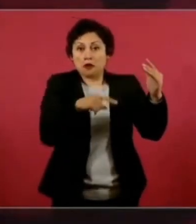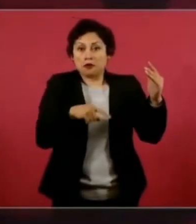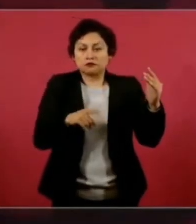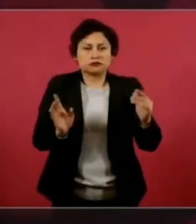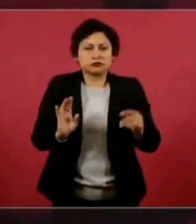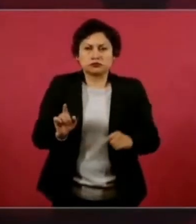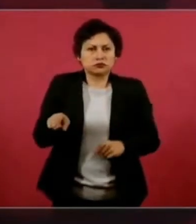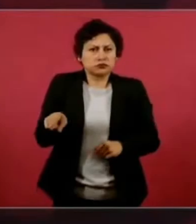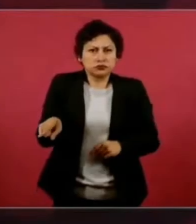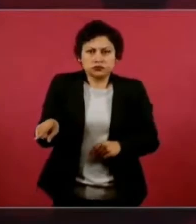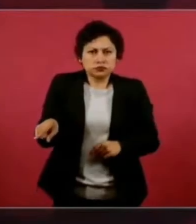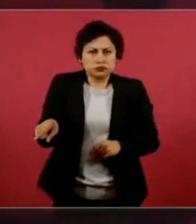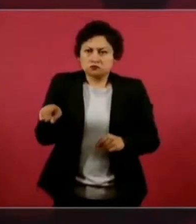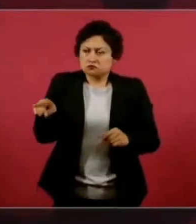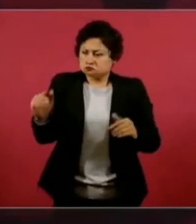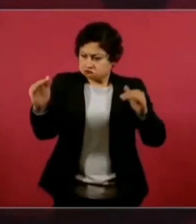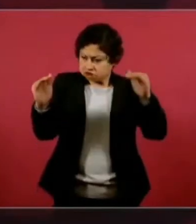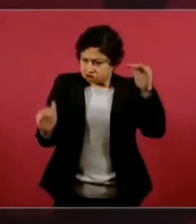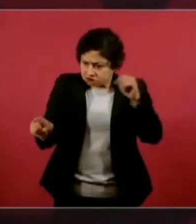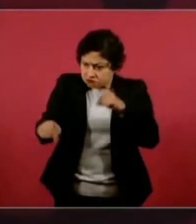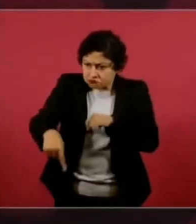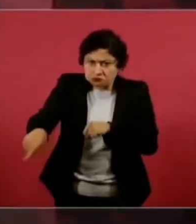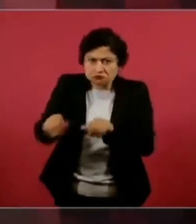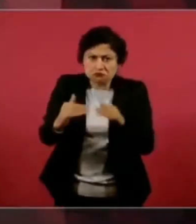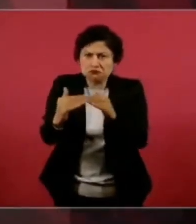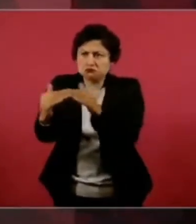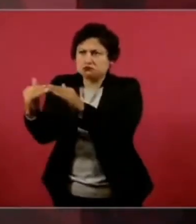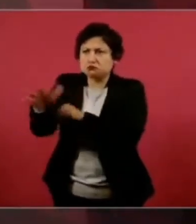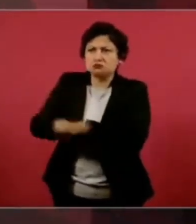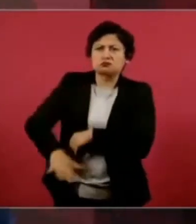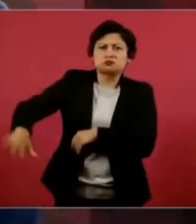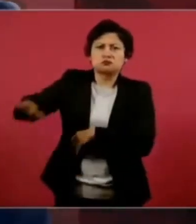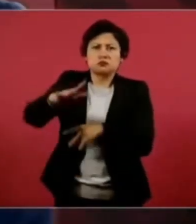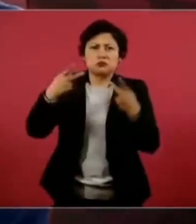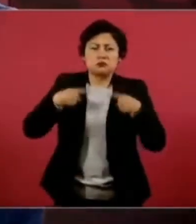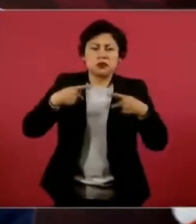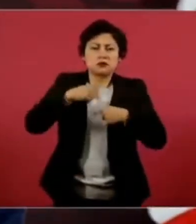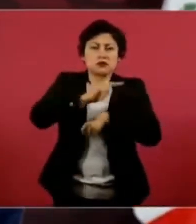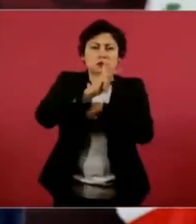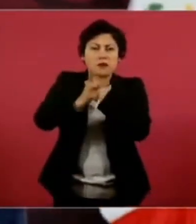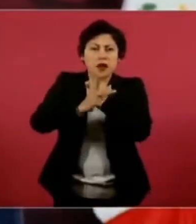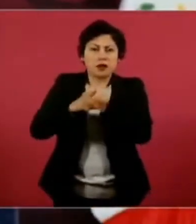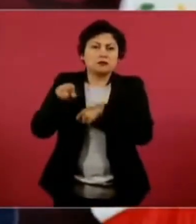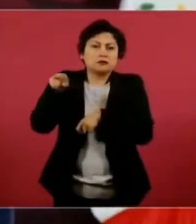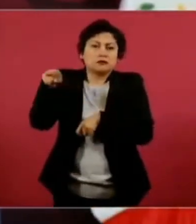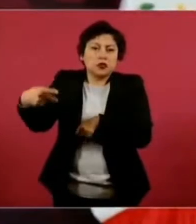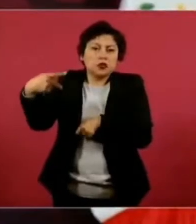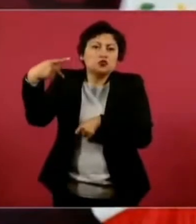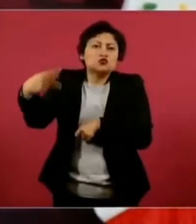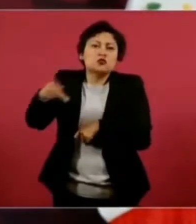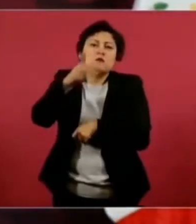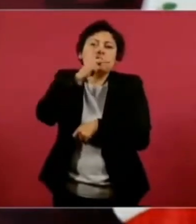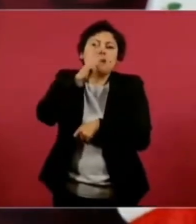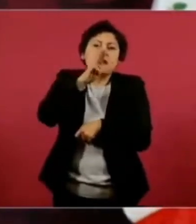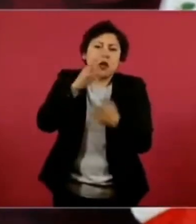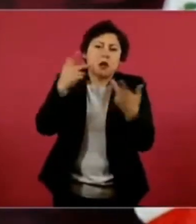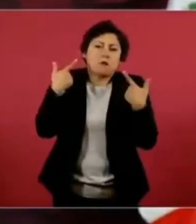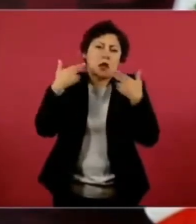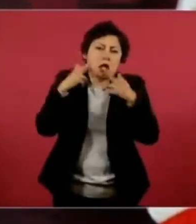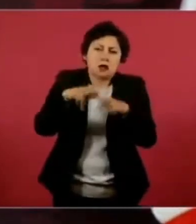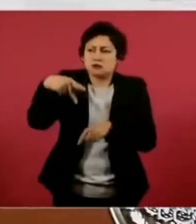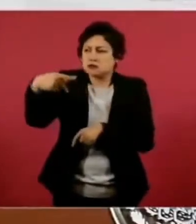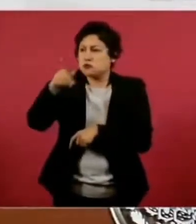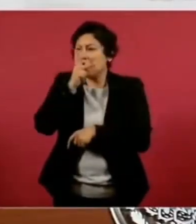Son hijos de campesinos, de obreros, de maestros, de mecánicos,